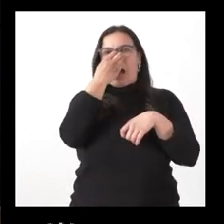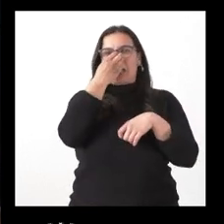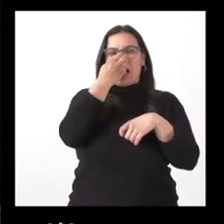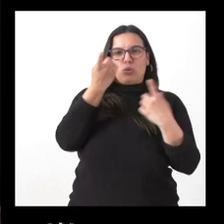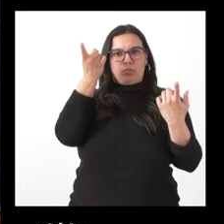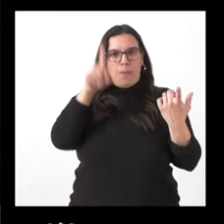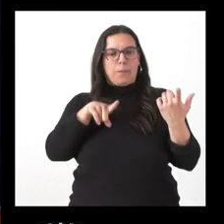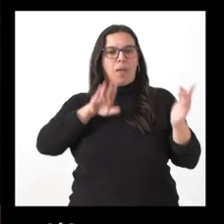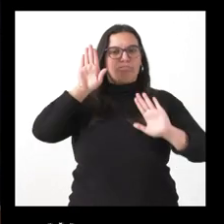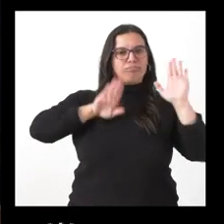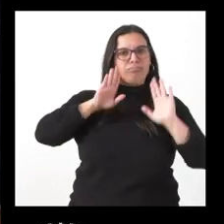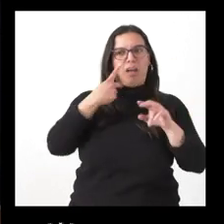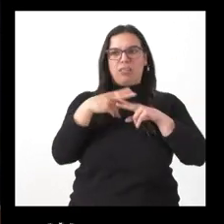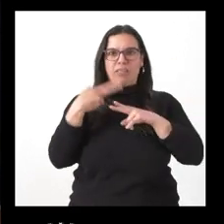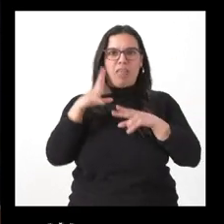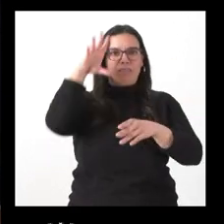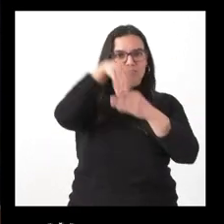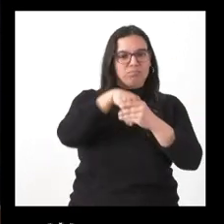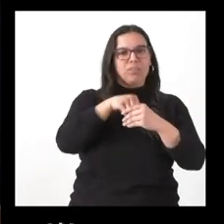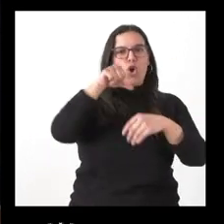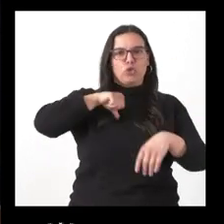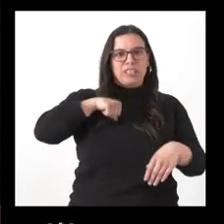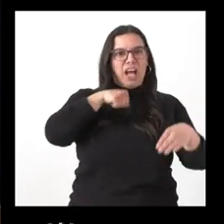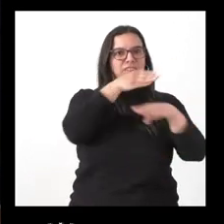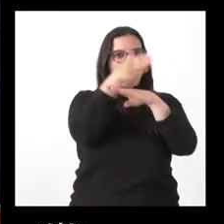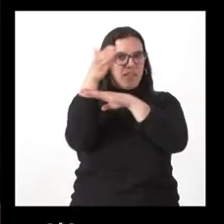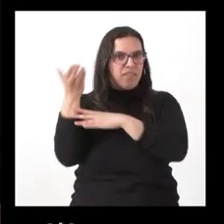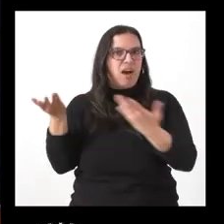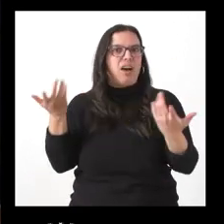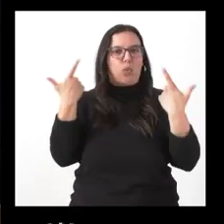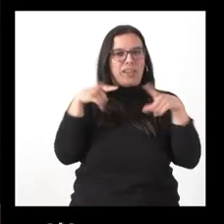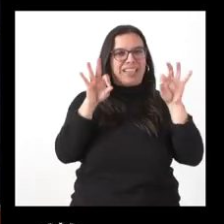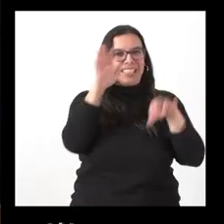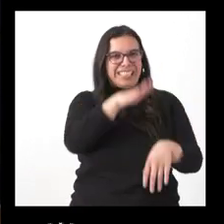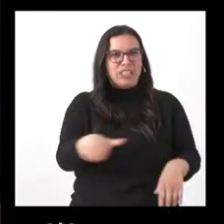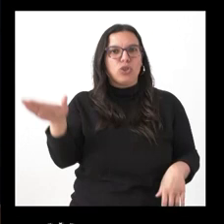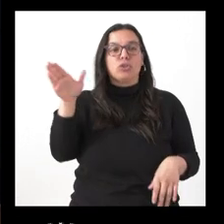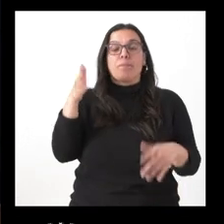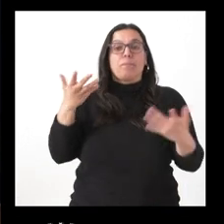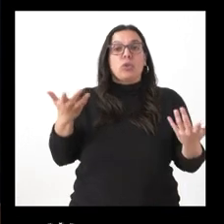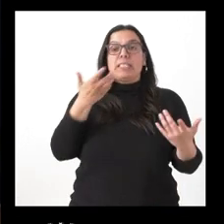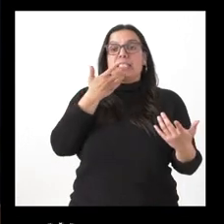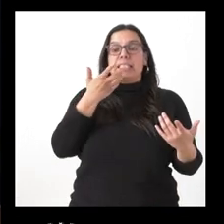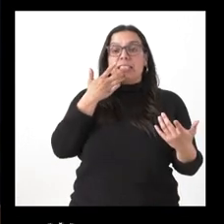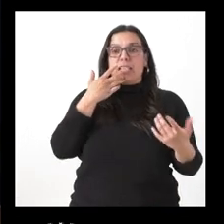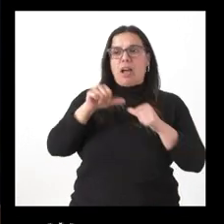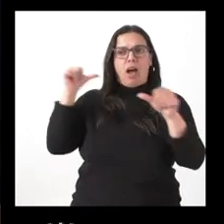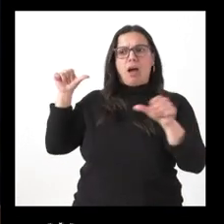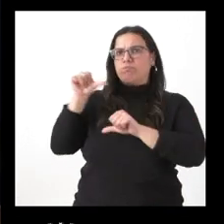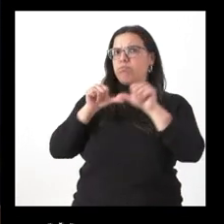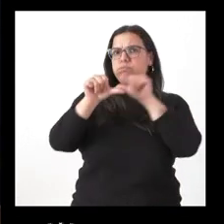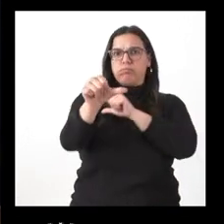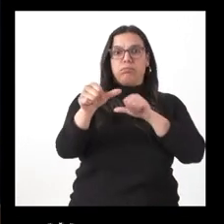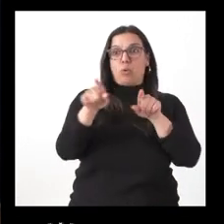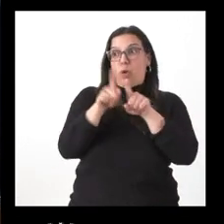han participado en algunas en este tipo de unidades de pediatría y en la medida en que haya y lo ha habido en el pasado en